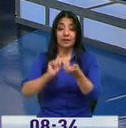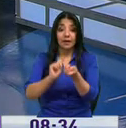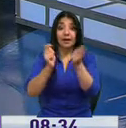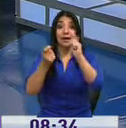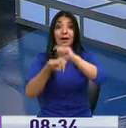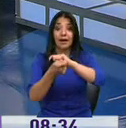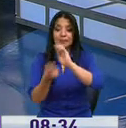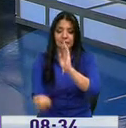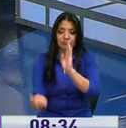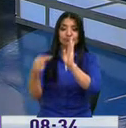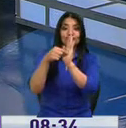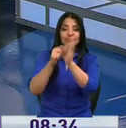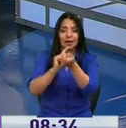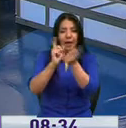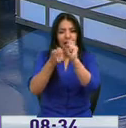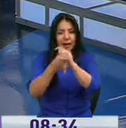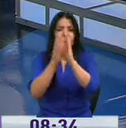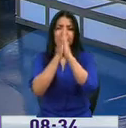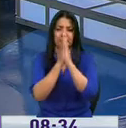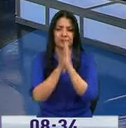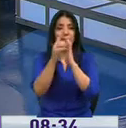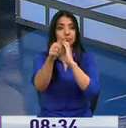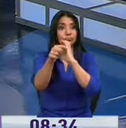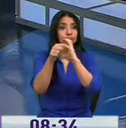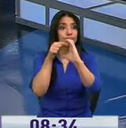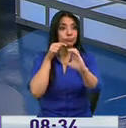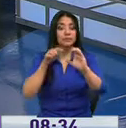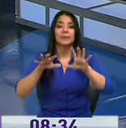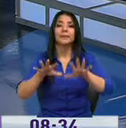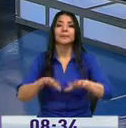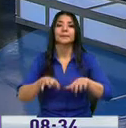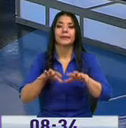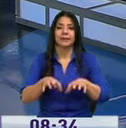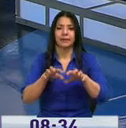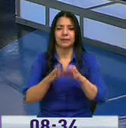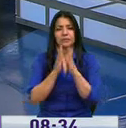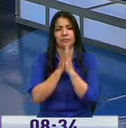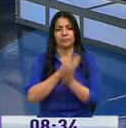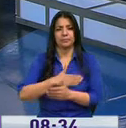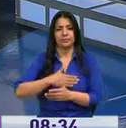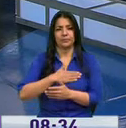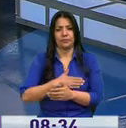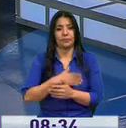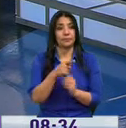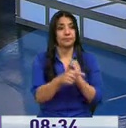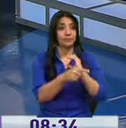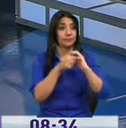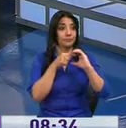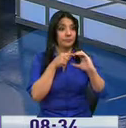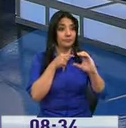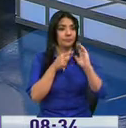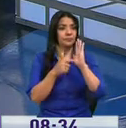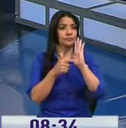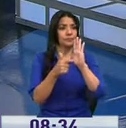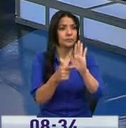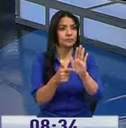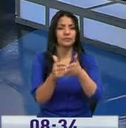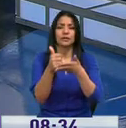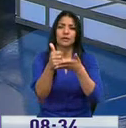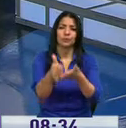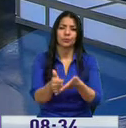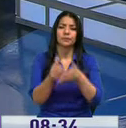quiero que, por favor, Sarita, me han mandado varios perritos, incluido tú, ¿ah? Uh-huh. Por favor, la Sarita me mandó esto, pongámosle, ayudemos a